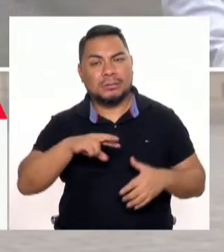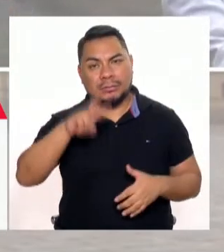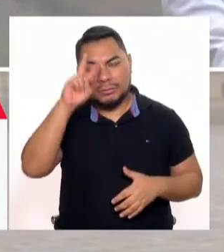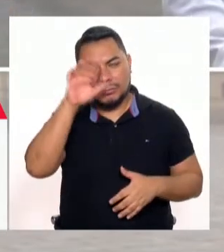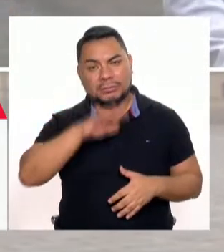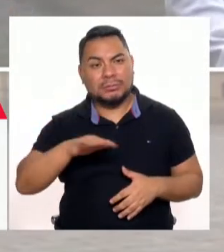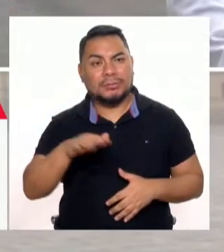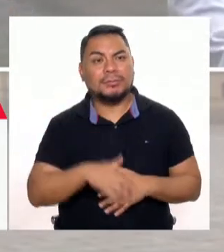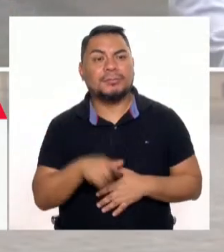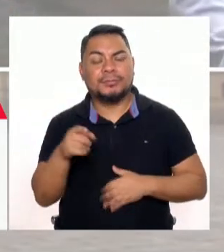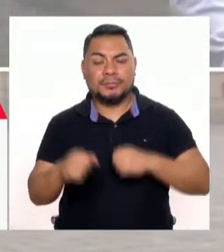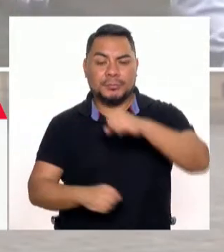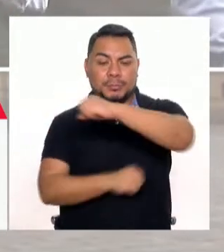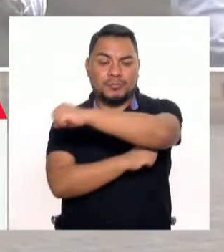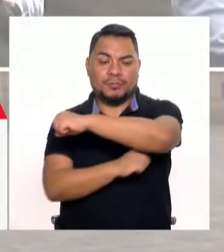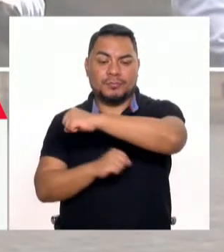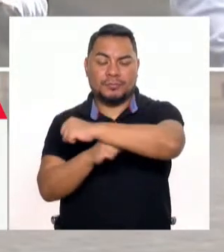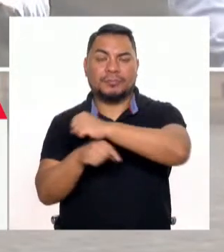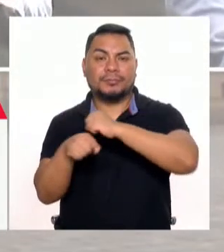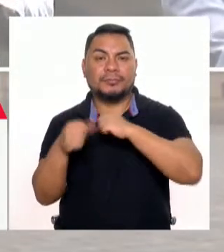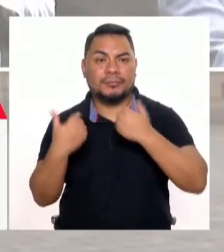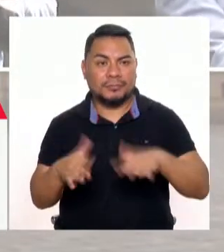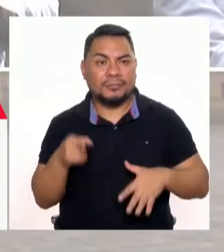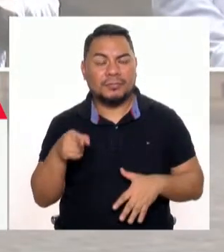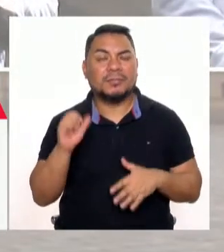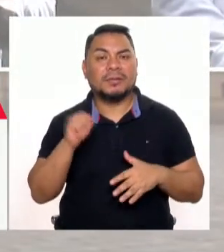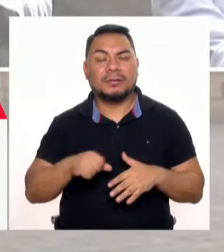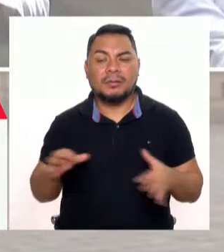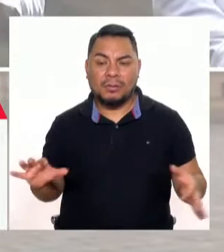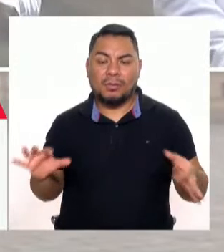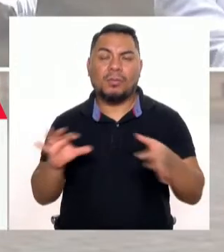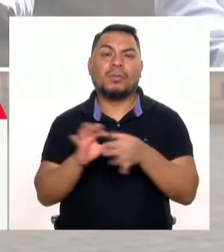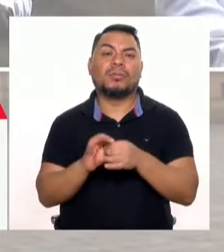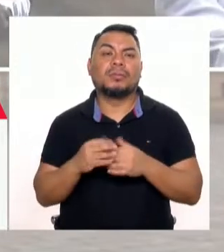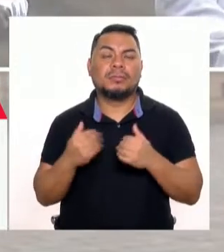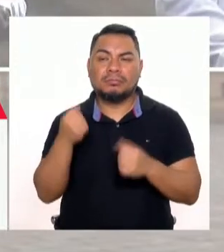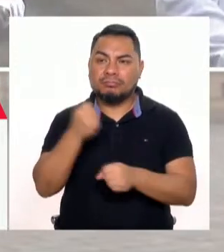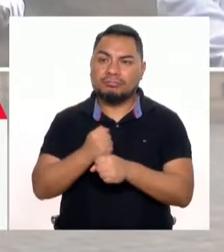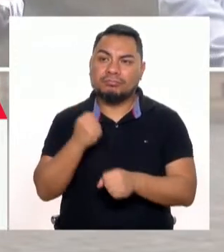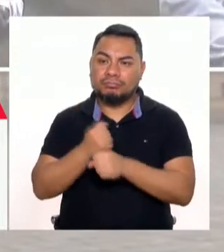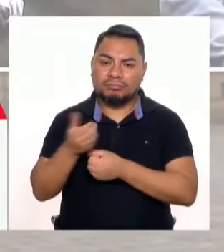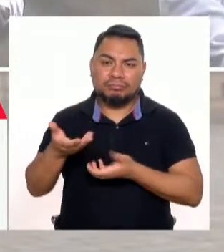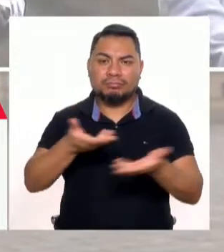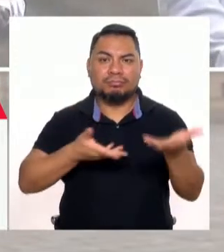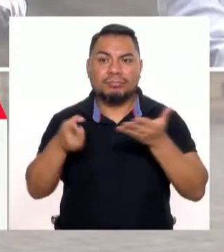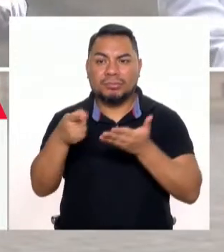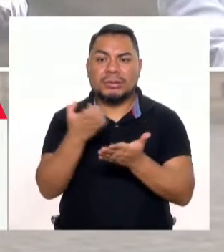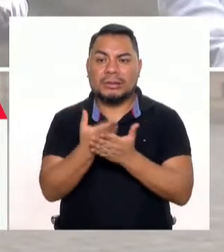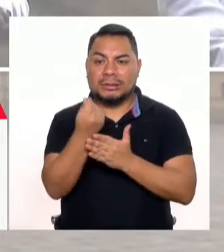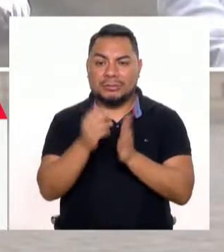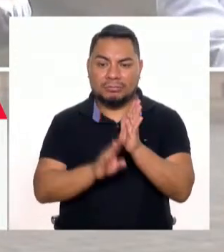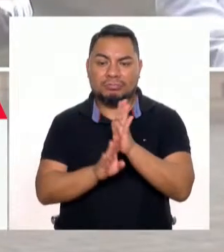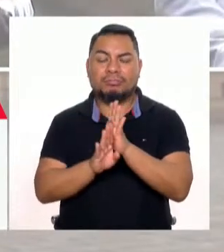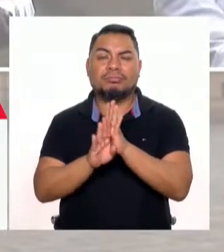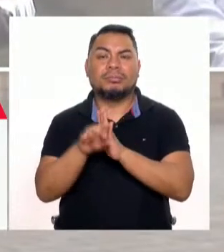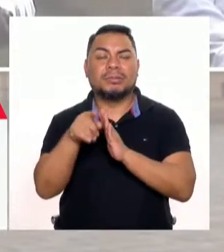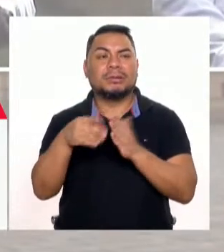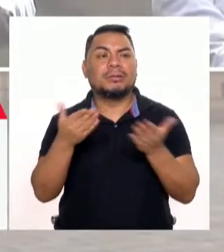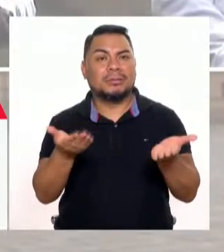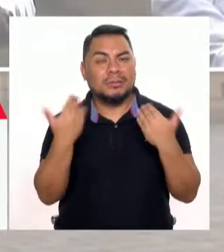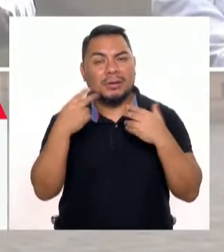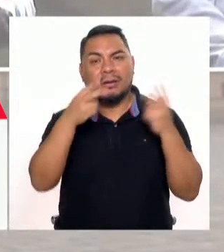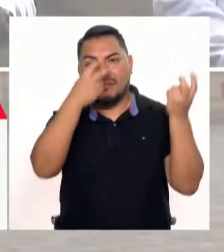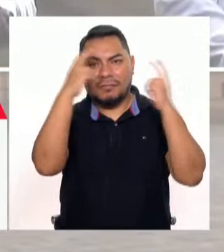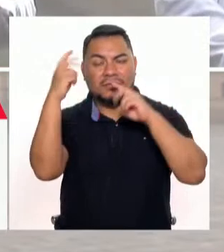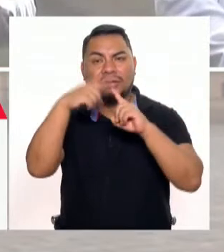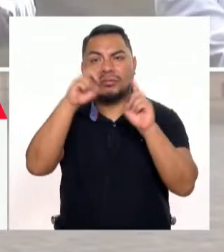un puente que servirá como palanca para dinamizar la economía y fomentar el turismo de